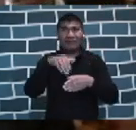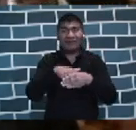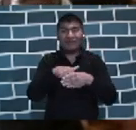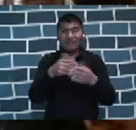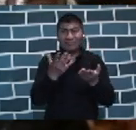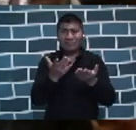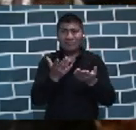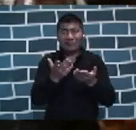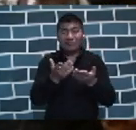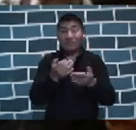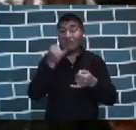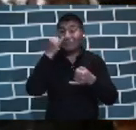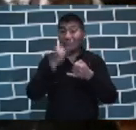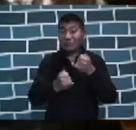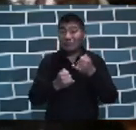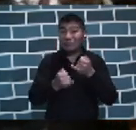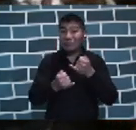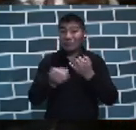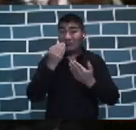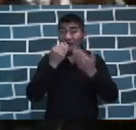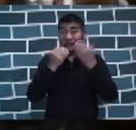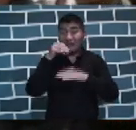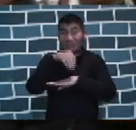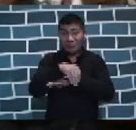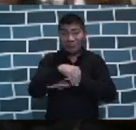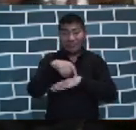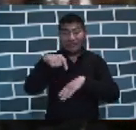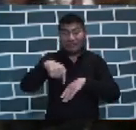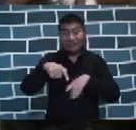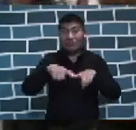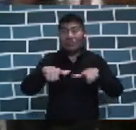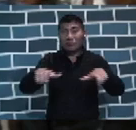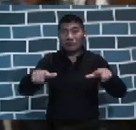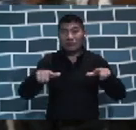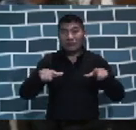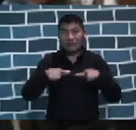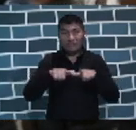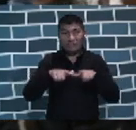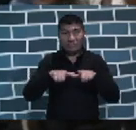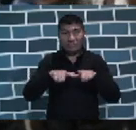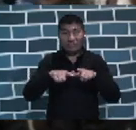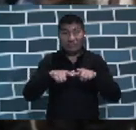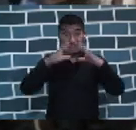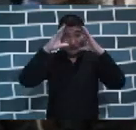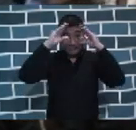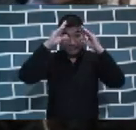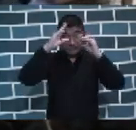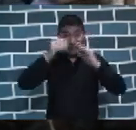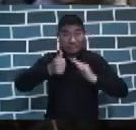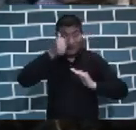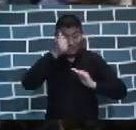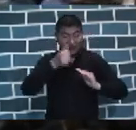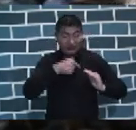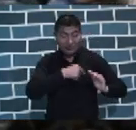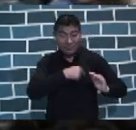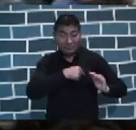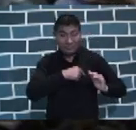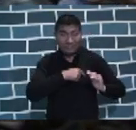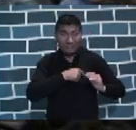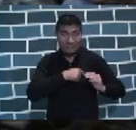durante la última cena en este lugar del cenáculo sino que el maestro interior